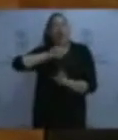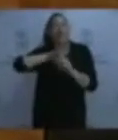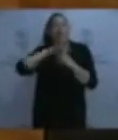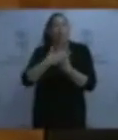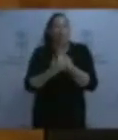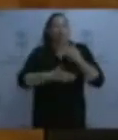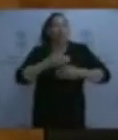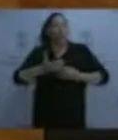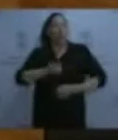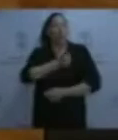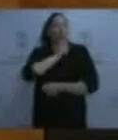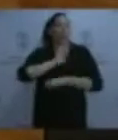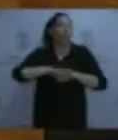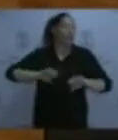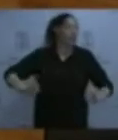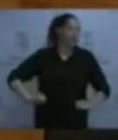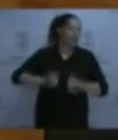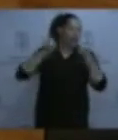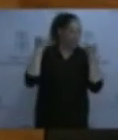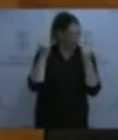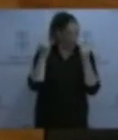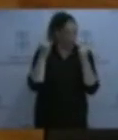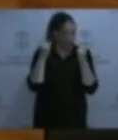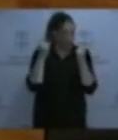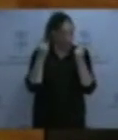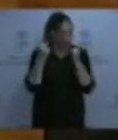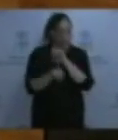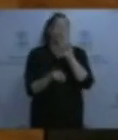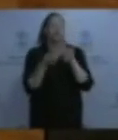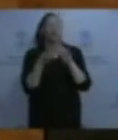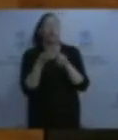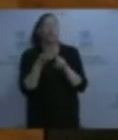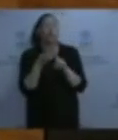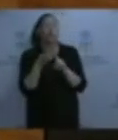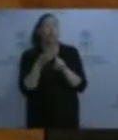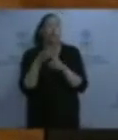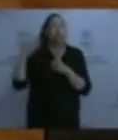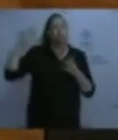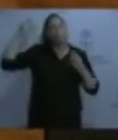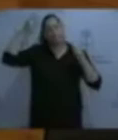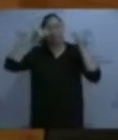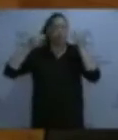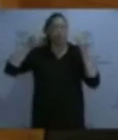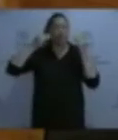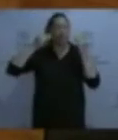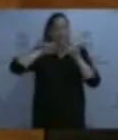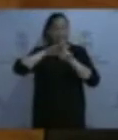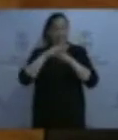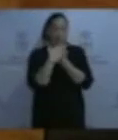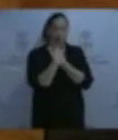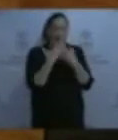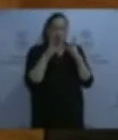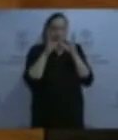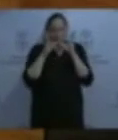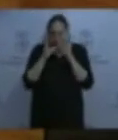de los muertos de quien construyó la casa. Y la segunda será cómo pensar en reconstruir esa estructura en